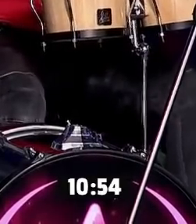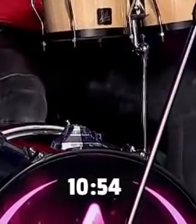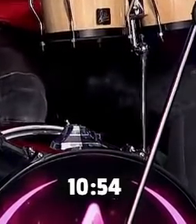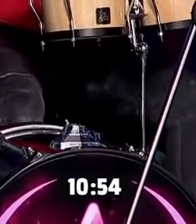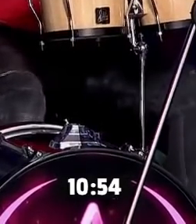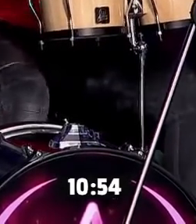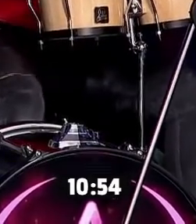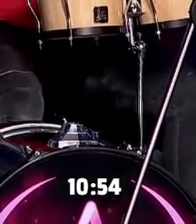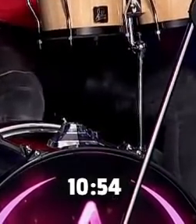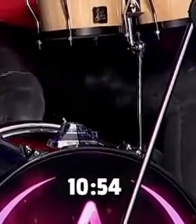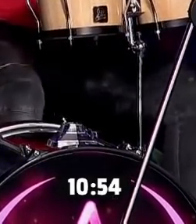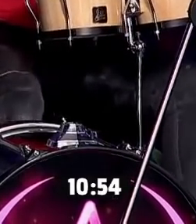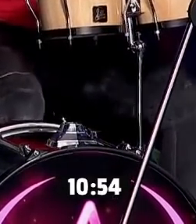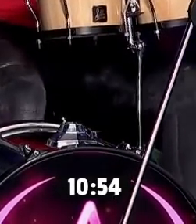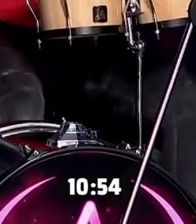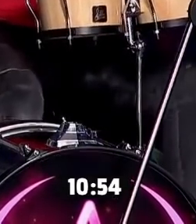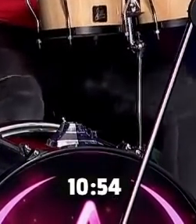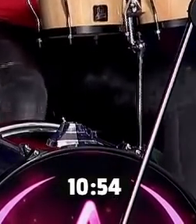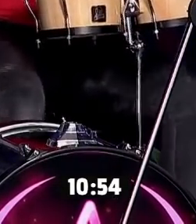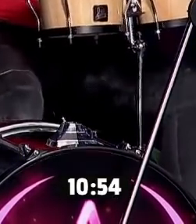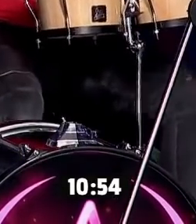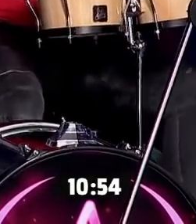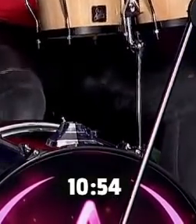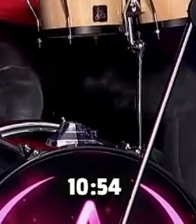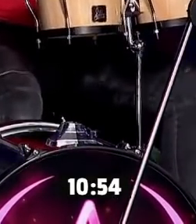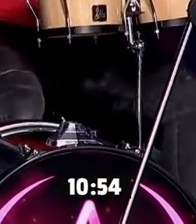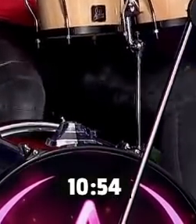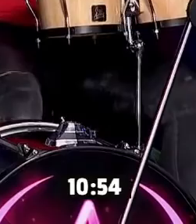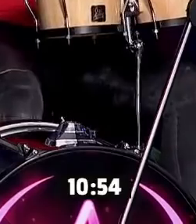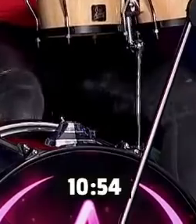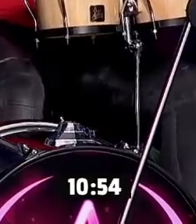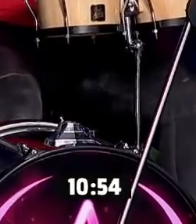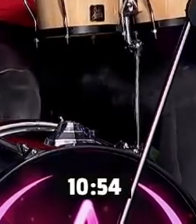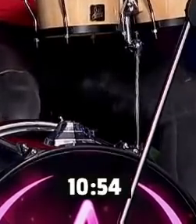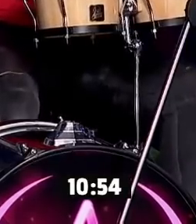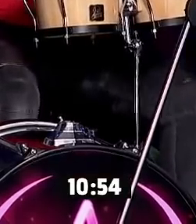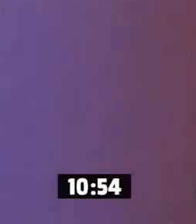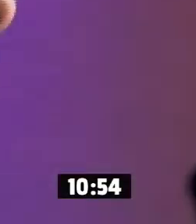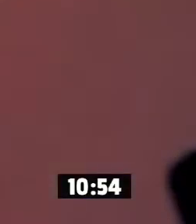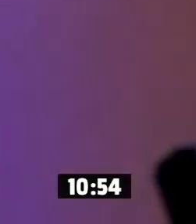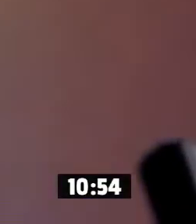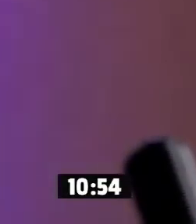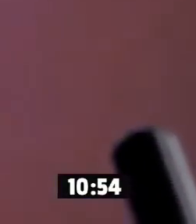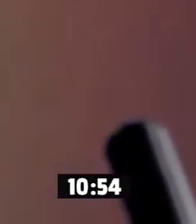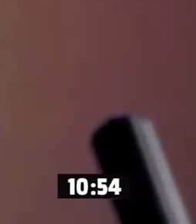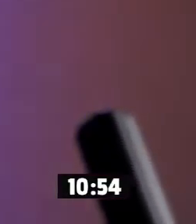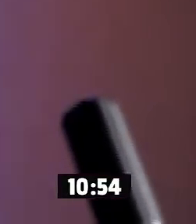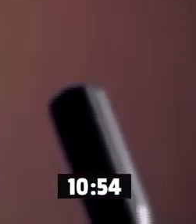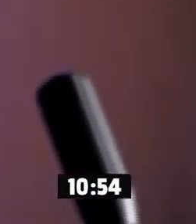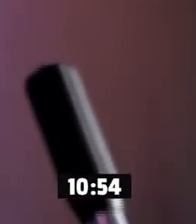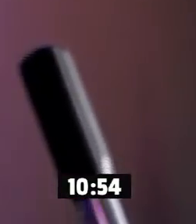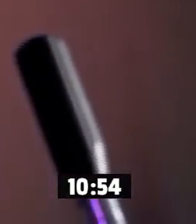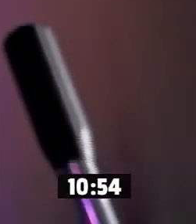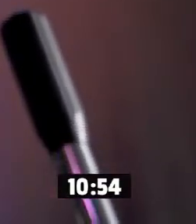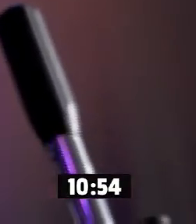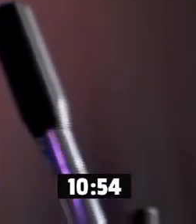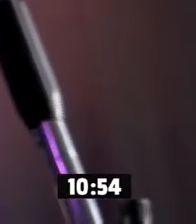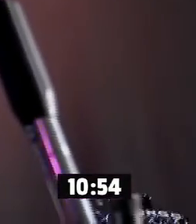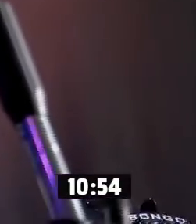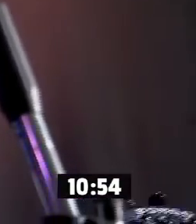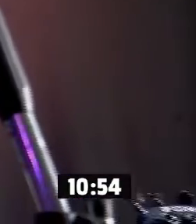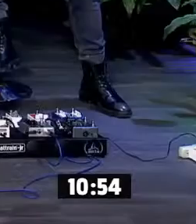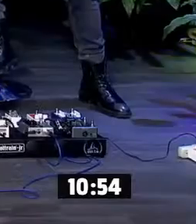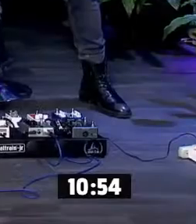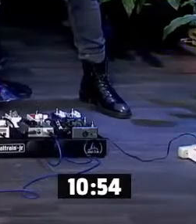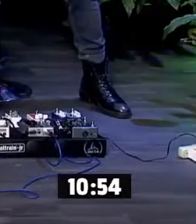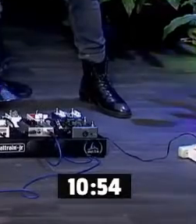recordar. Llévate lo que quieras, llévate este momento.